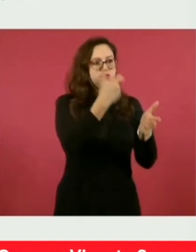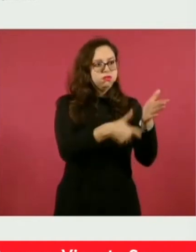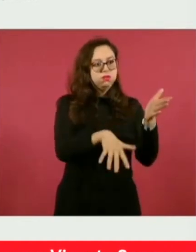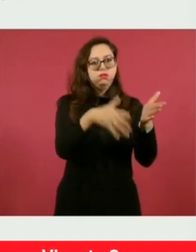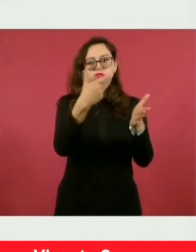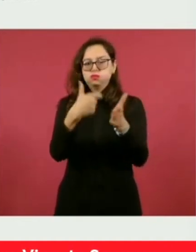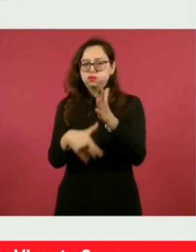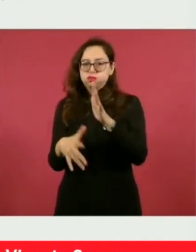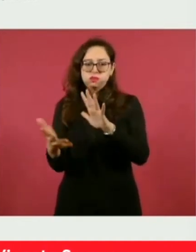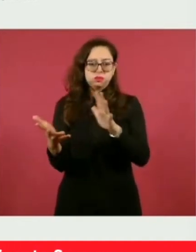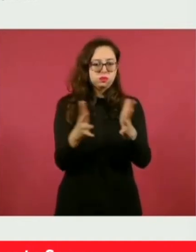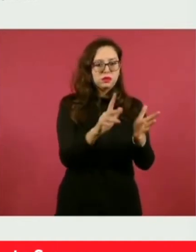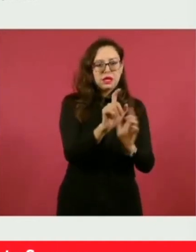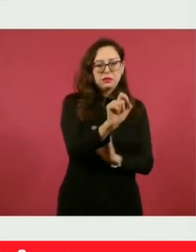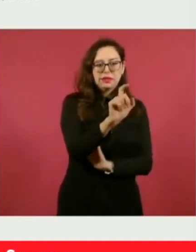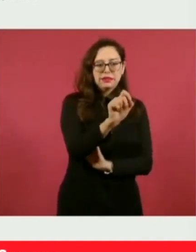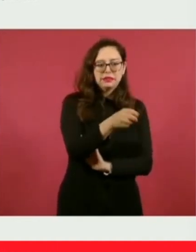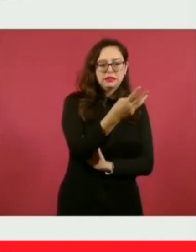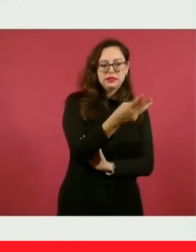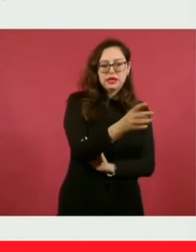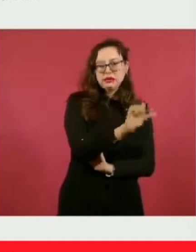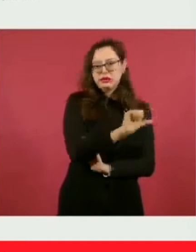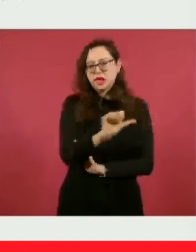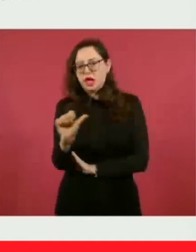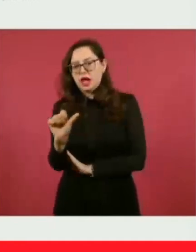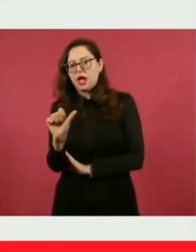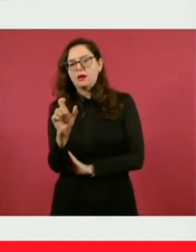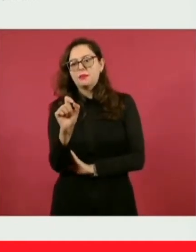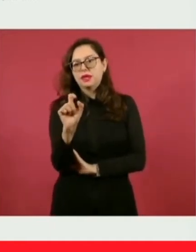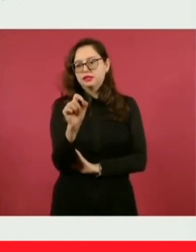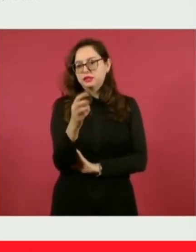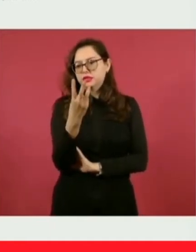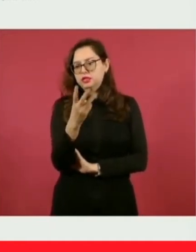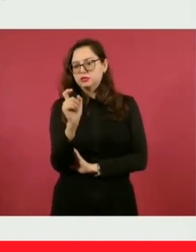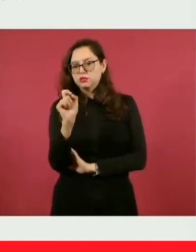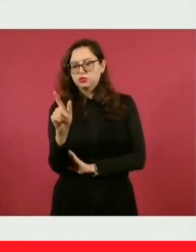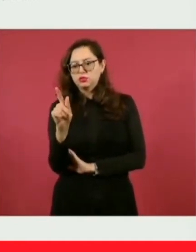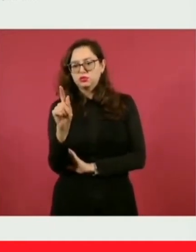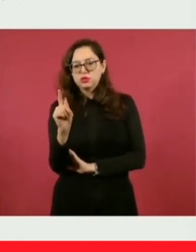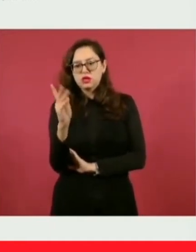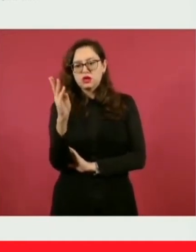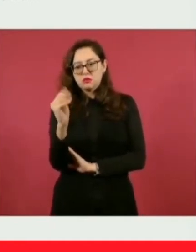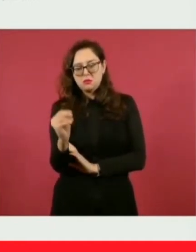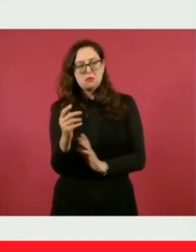entre los 23.39 y los 23.71, están por debajo del